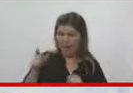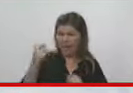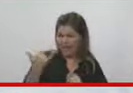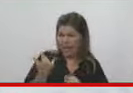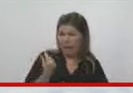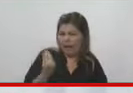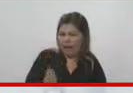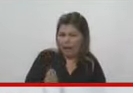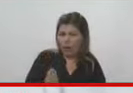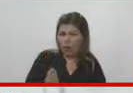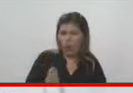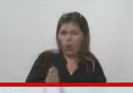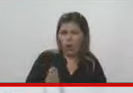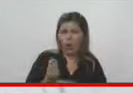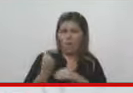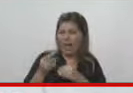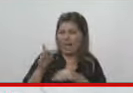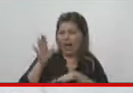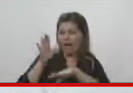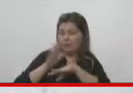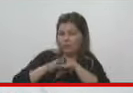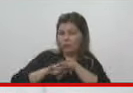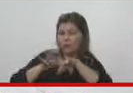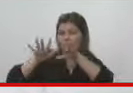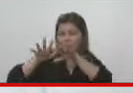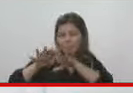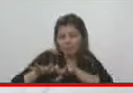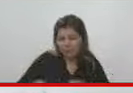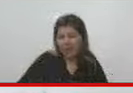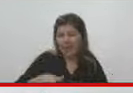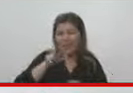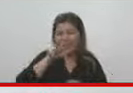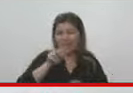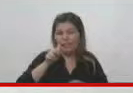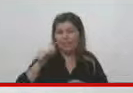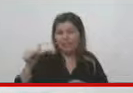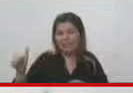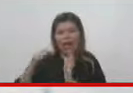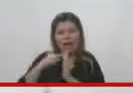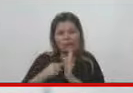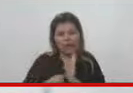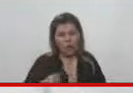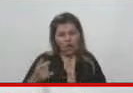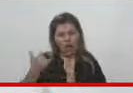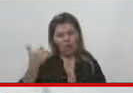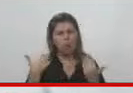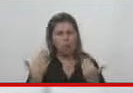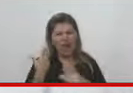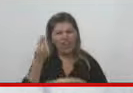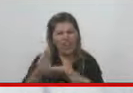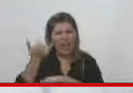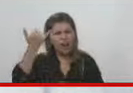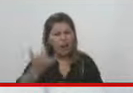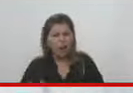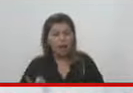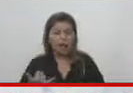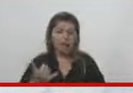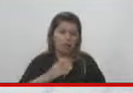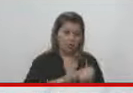cargo para poder haber escrito los 366 artículos, ¿y qué dice el Ejecutivo Nacional? No